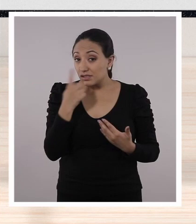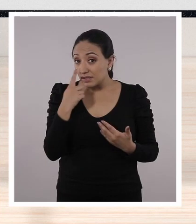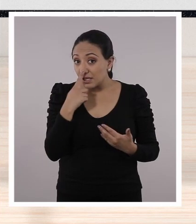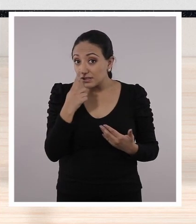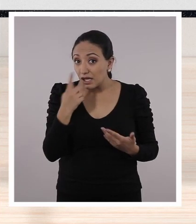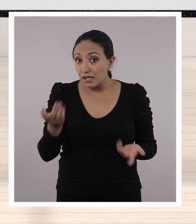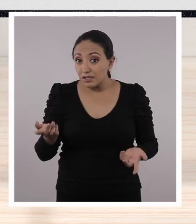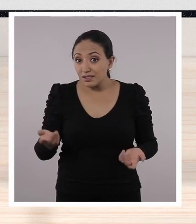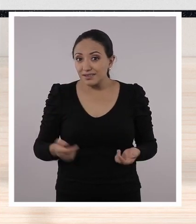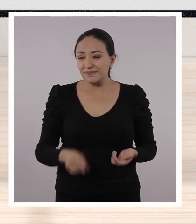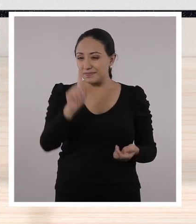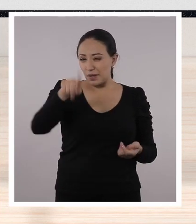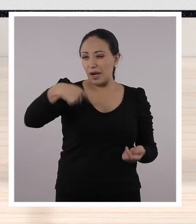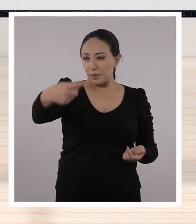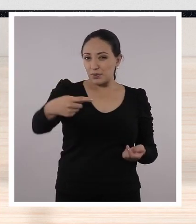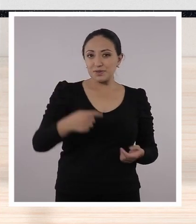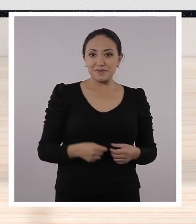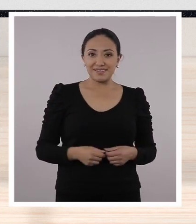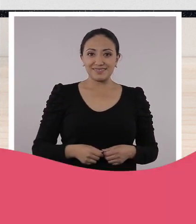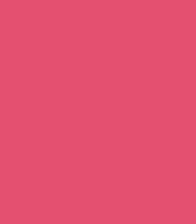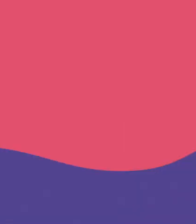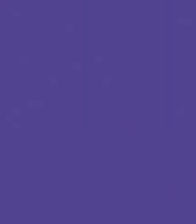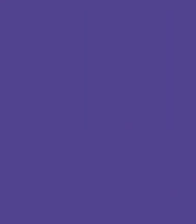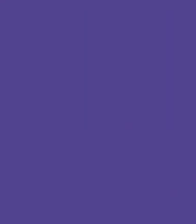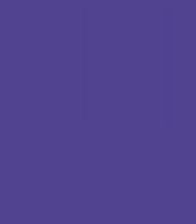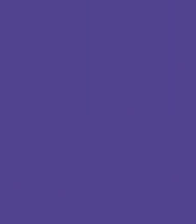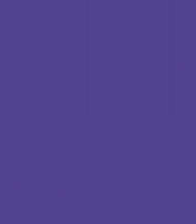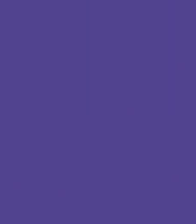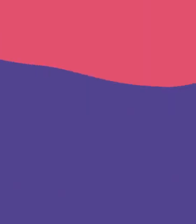Muy interesante, ¿no es cierto? Nos vemos la próxima.